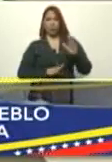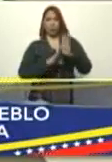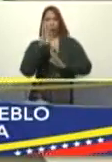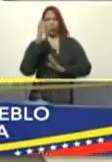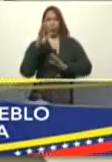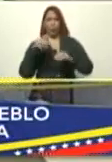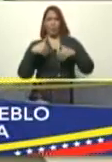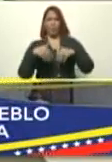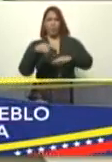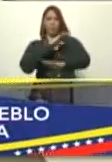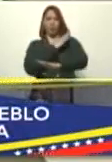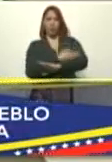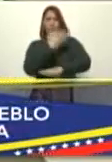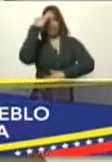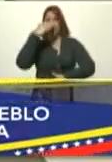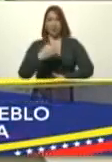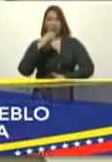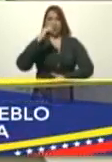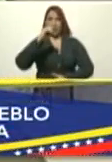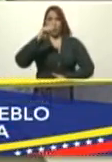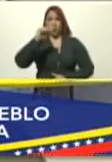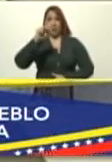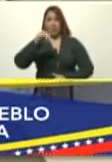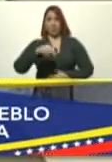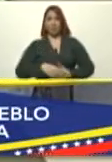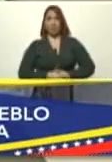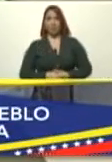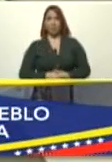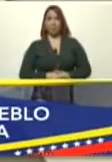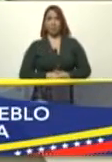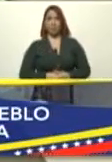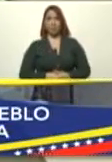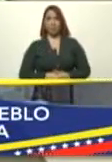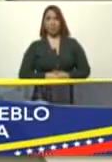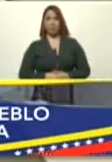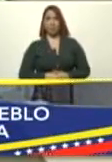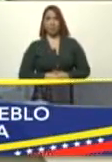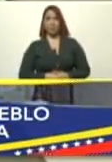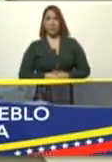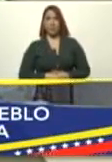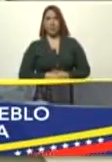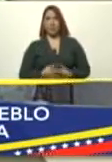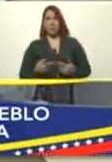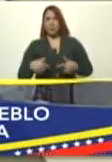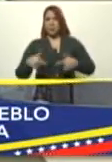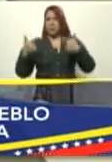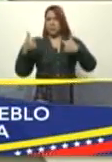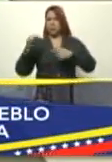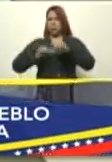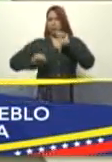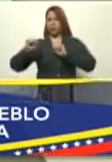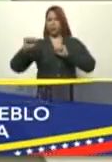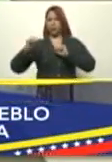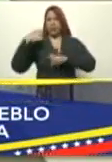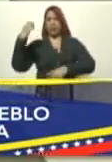fuerzas militares de la OTAN en situación ofensiva hacia el este de Europa,